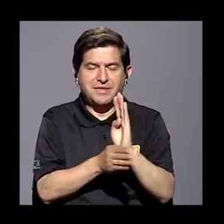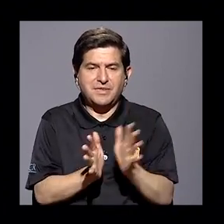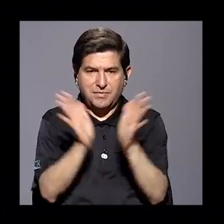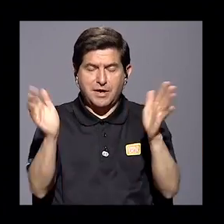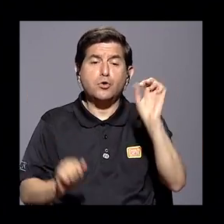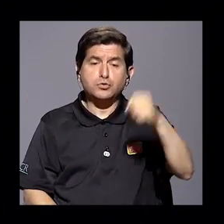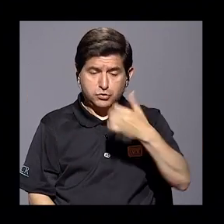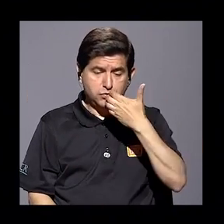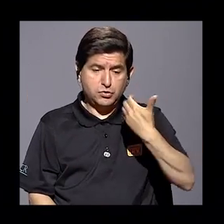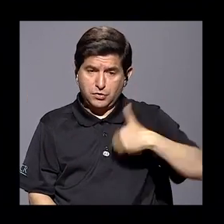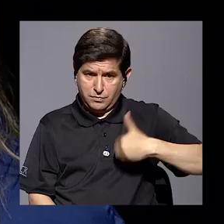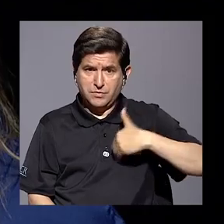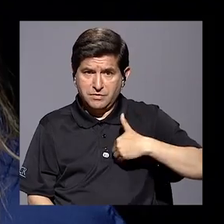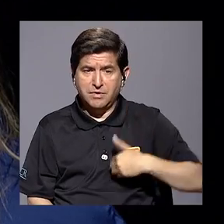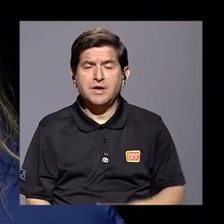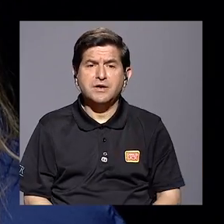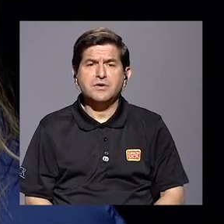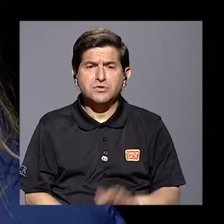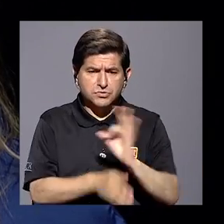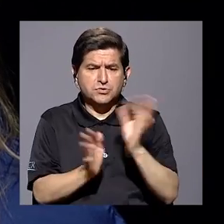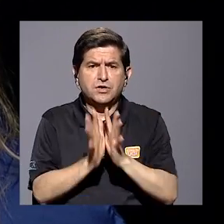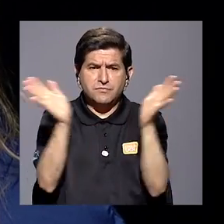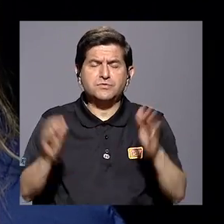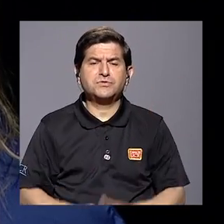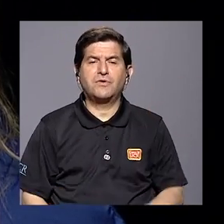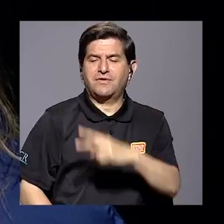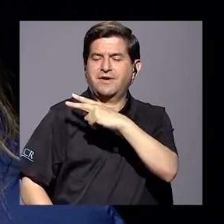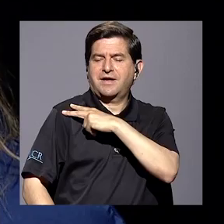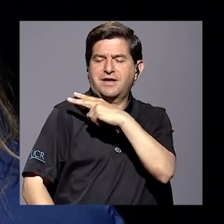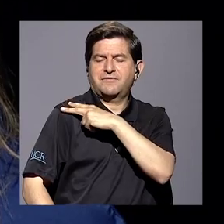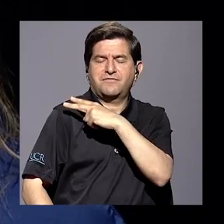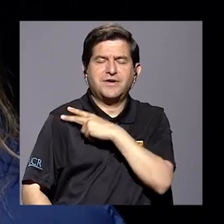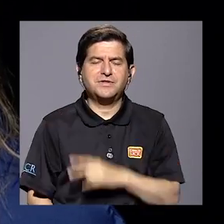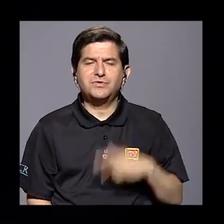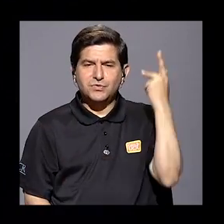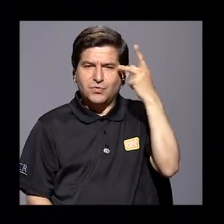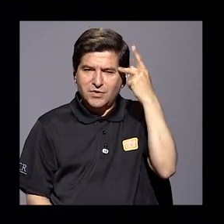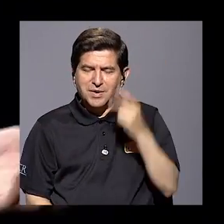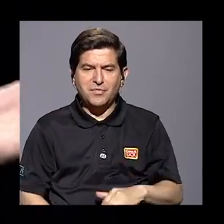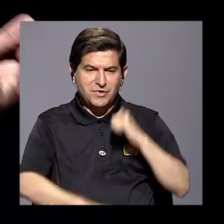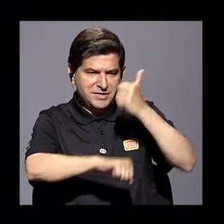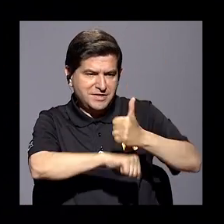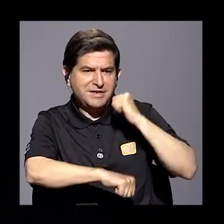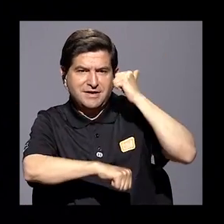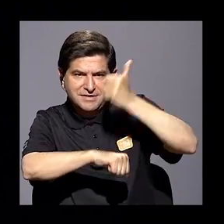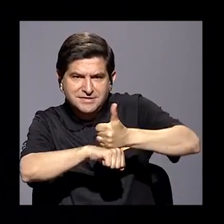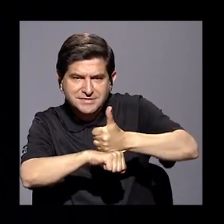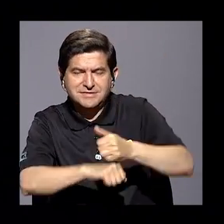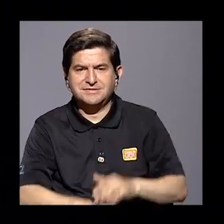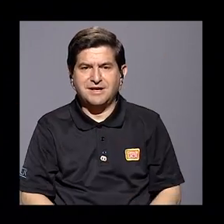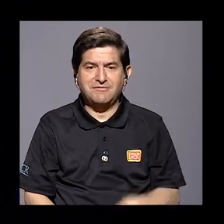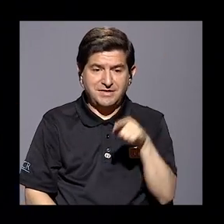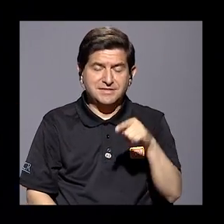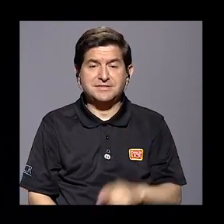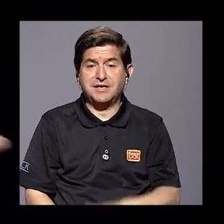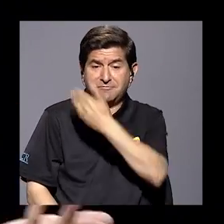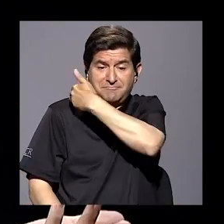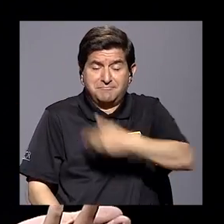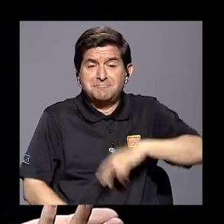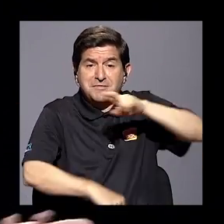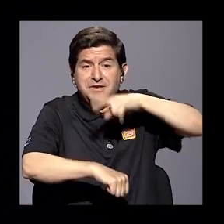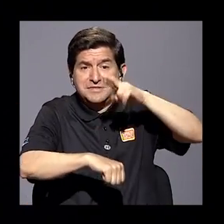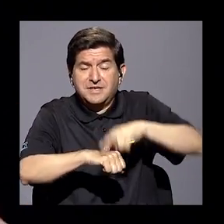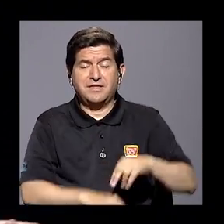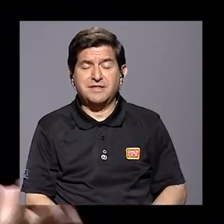privilegios en la función pública y están asociados a las altas jerarquías políticas que son puestos por las presidencias de la